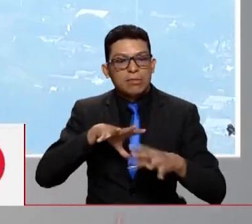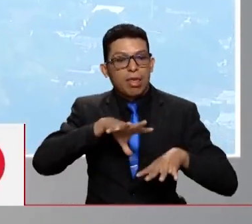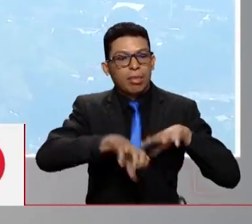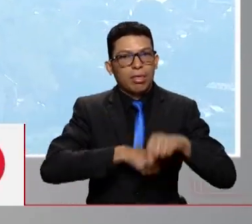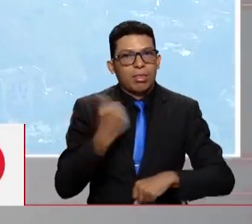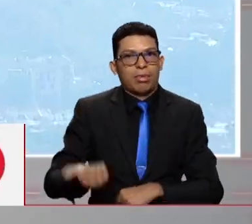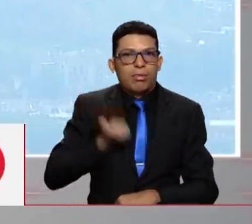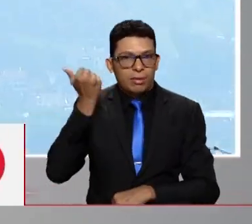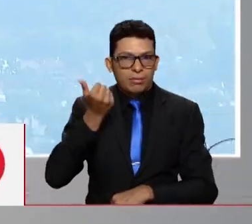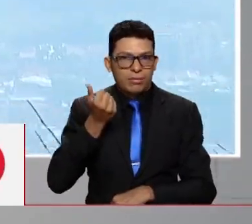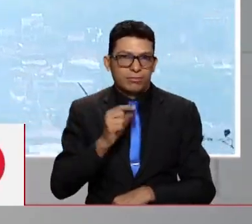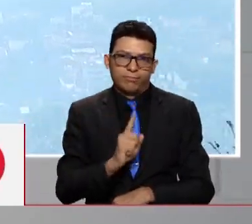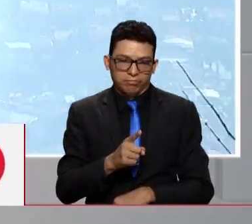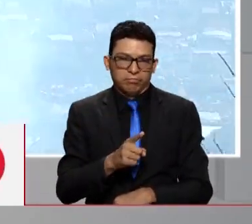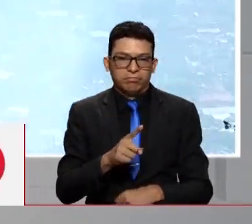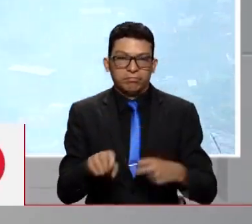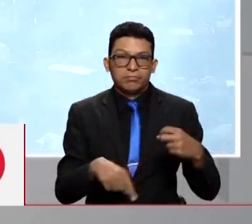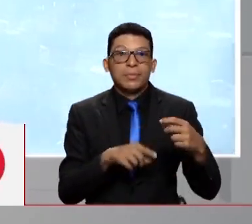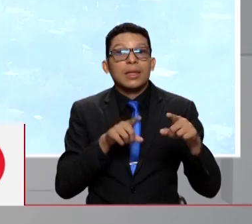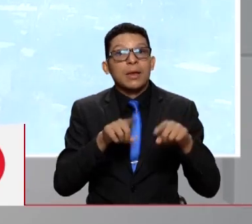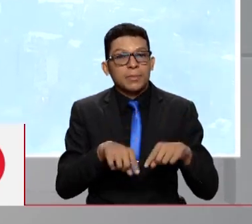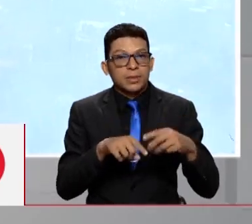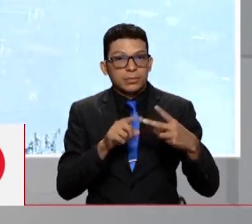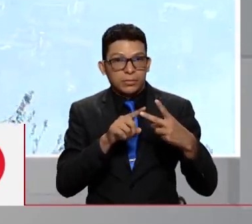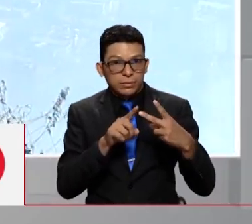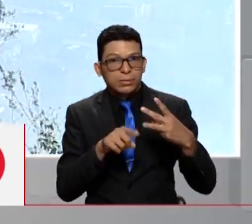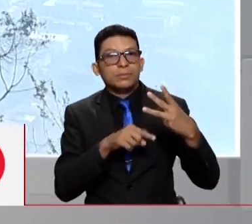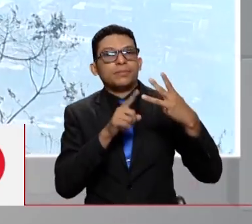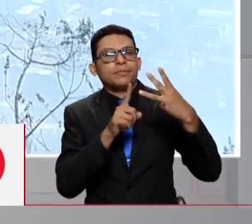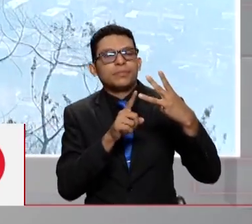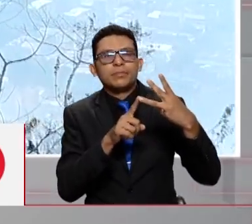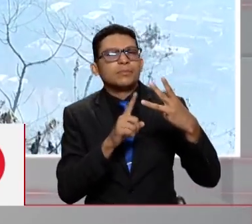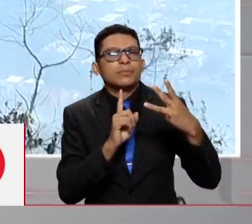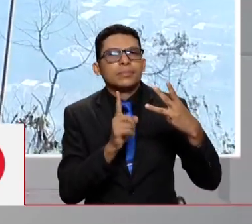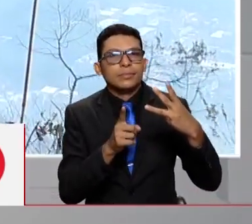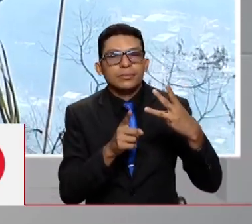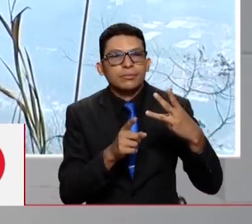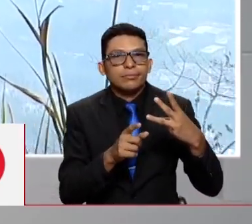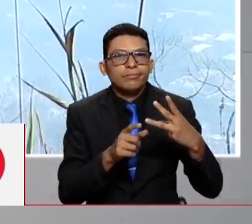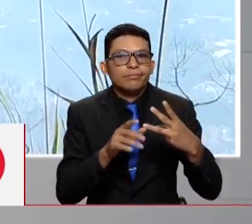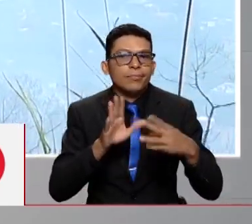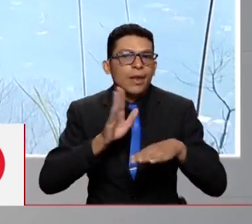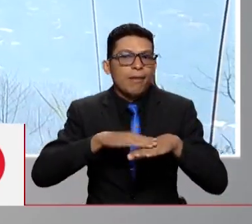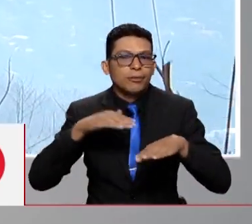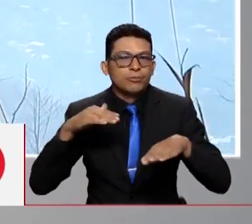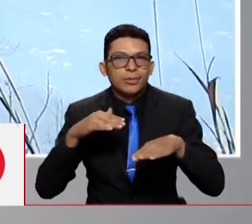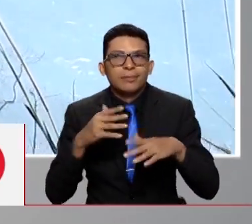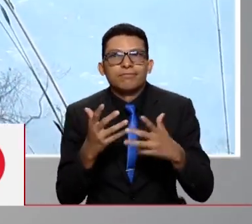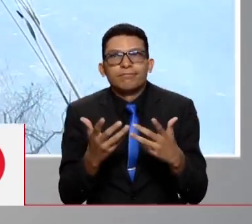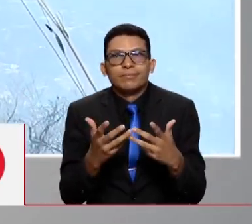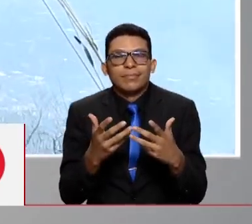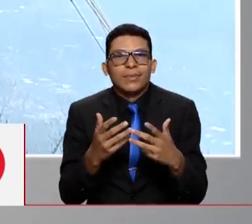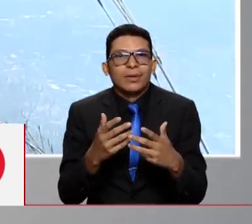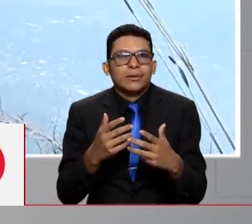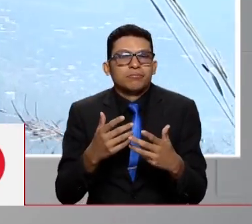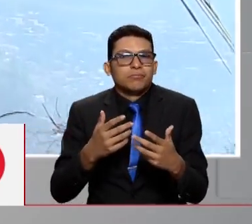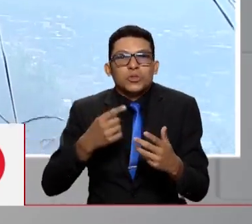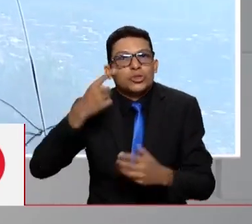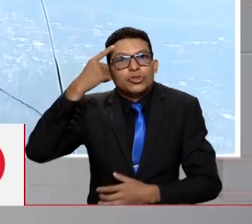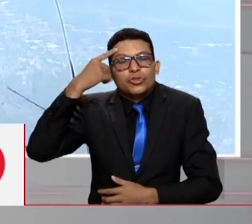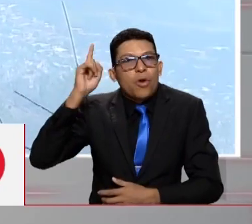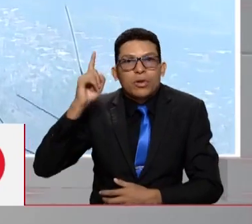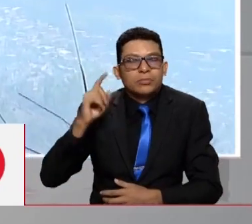e invasión de tierras. Y existe también un incendio provocado de causa accidental.